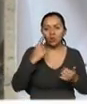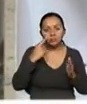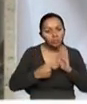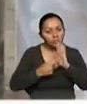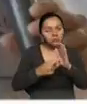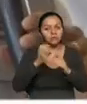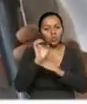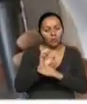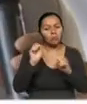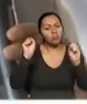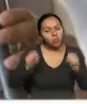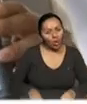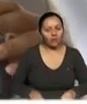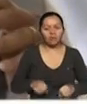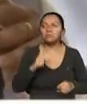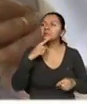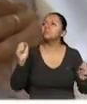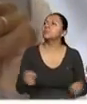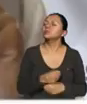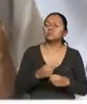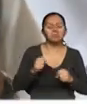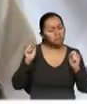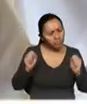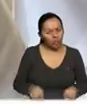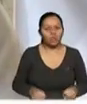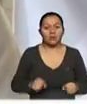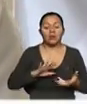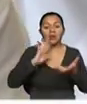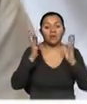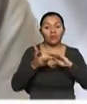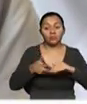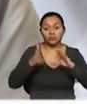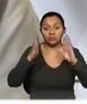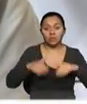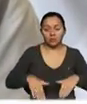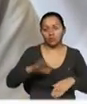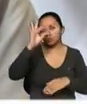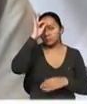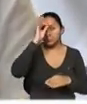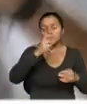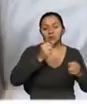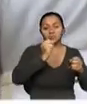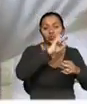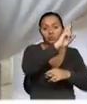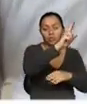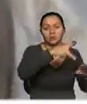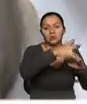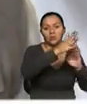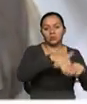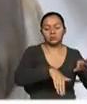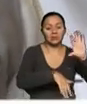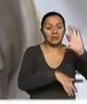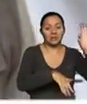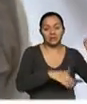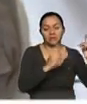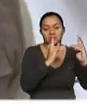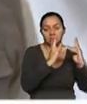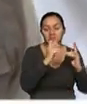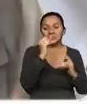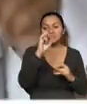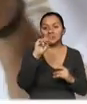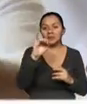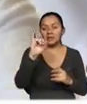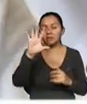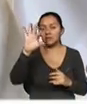nada es imposible. Con la Revolución Ciudadana pronto inauguraremos el Hospital del Sur, 500 camas, el Hospital de Monte Sinaí, 500 camas